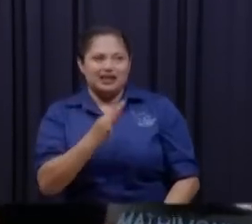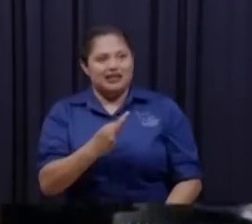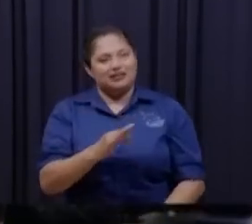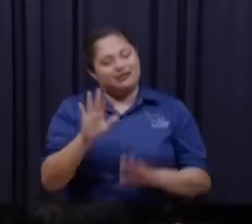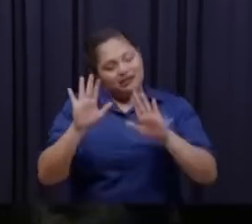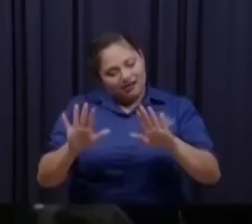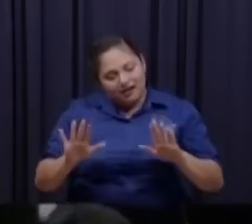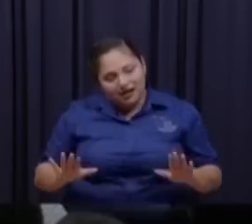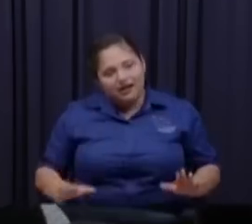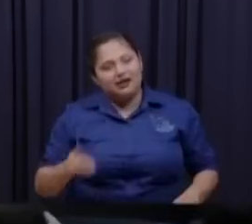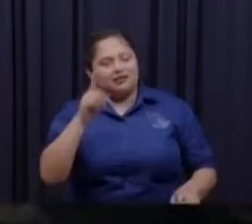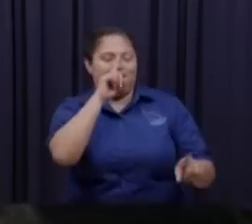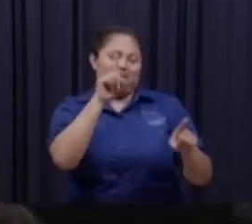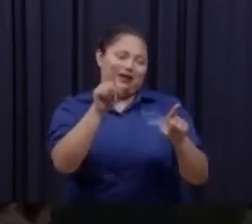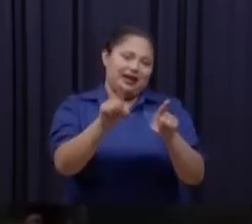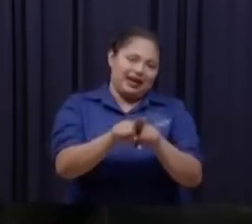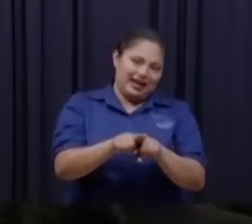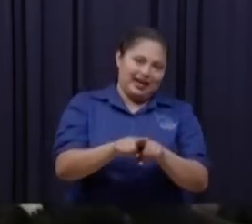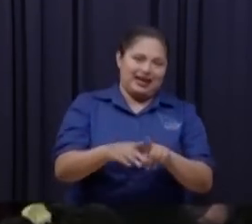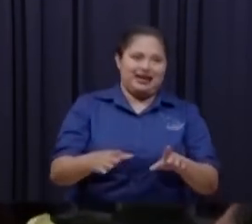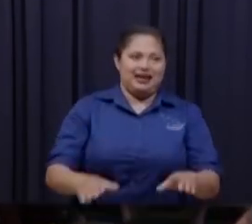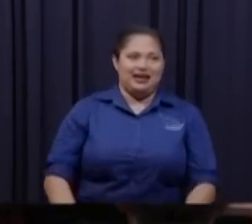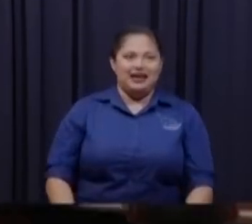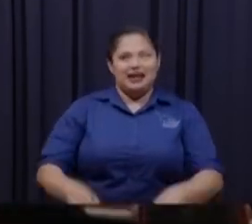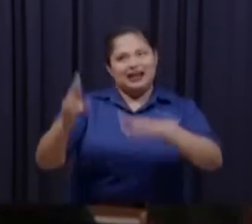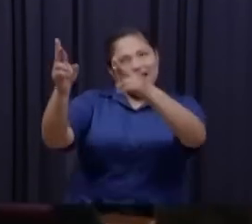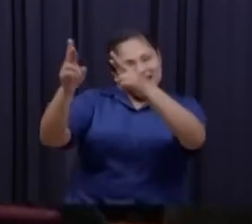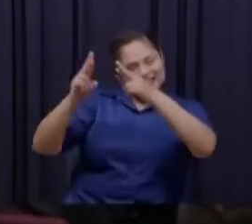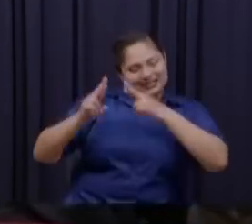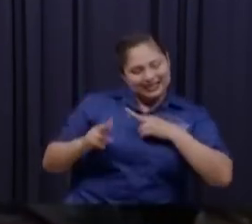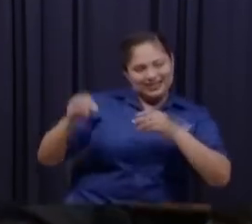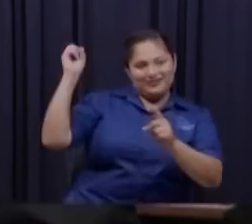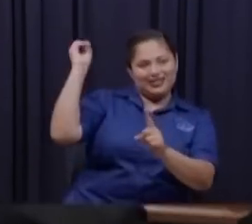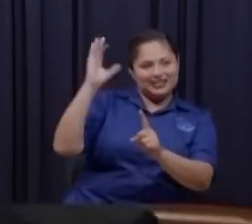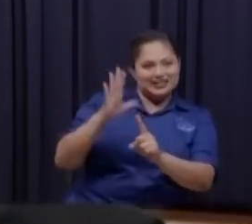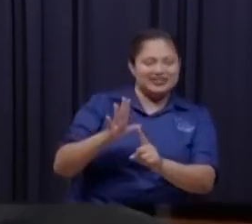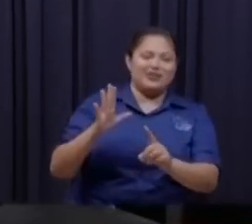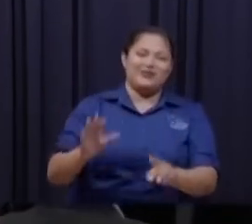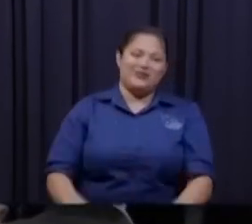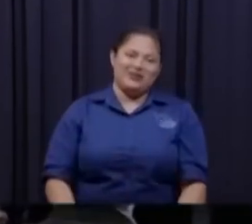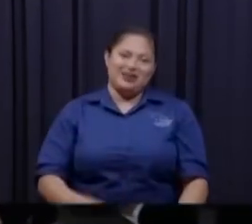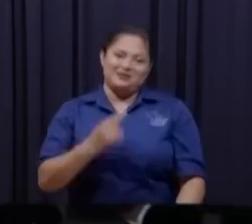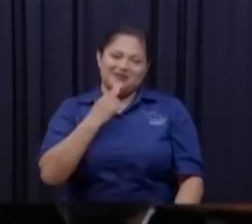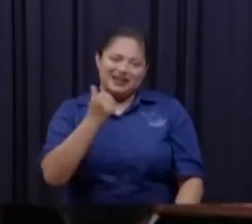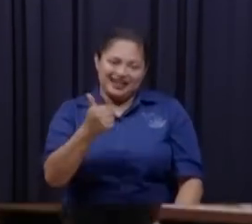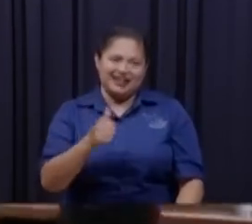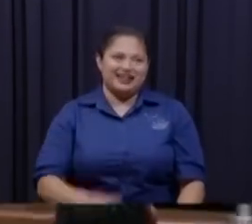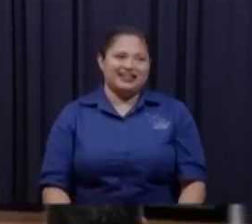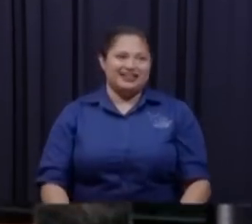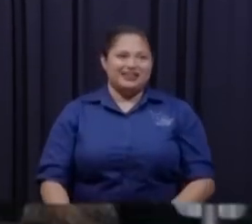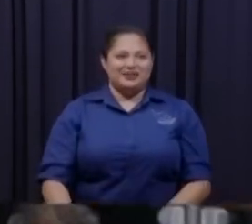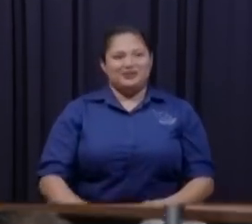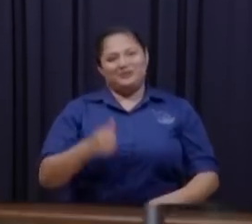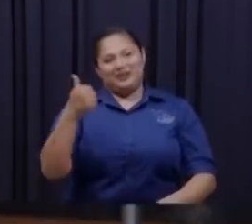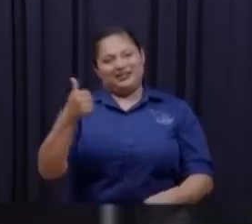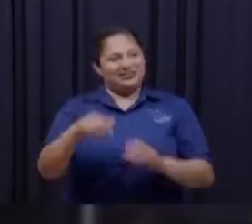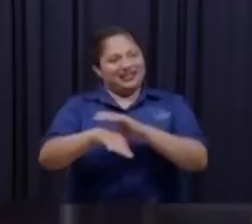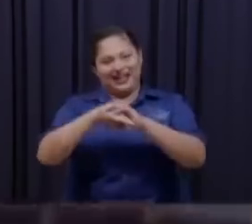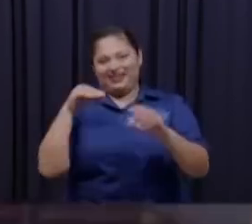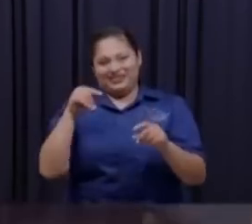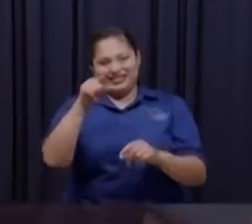compórtese también, hombre. Reciba la bendición. Bueno, ya salgámonos de esa